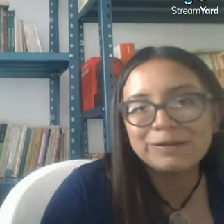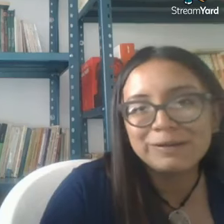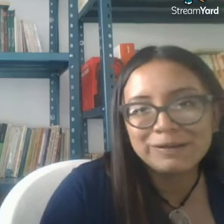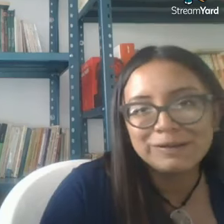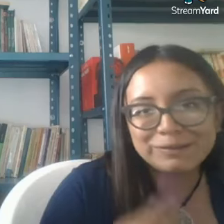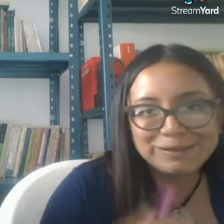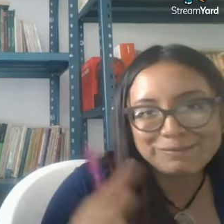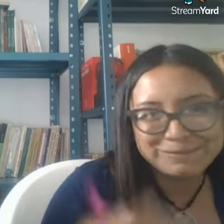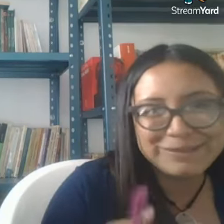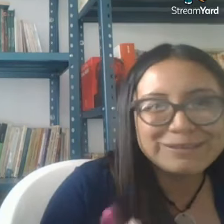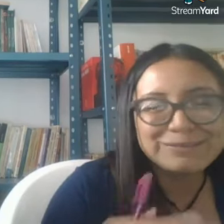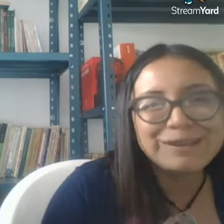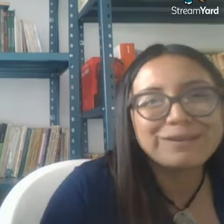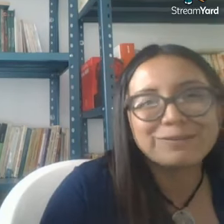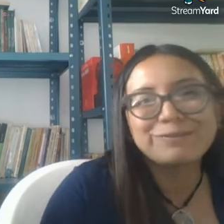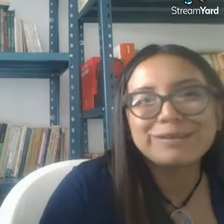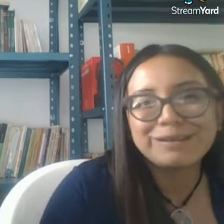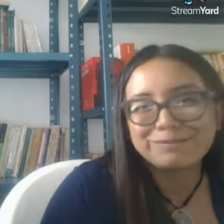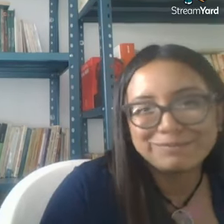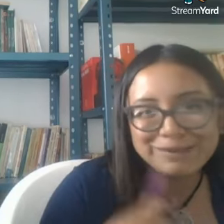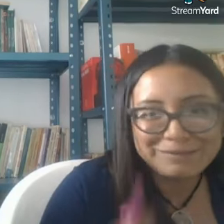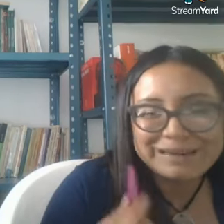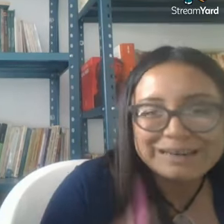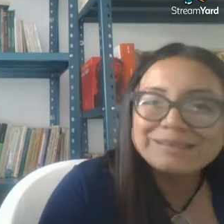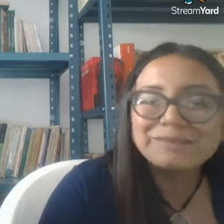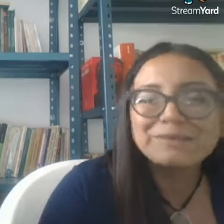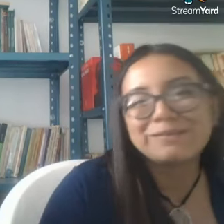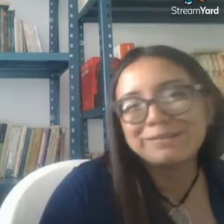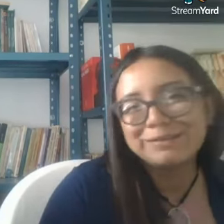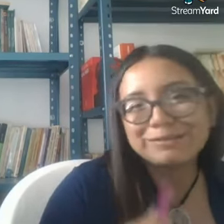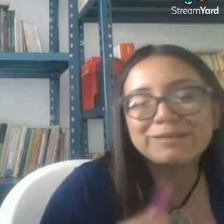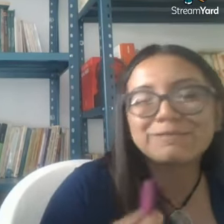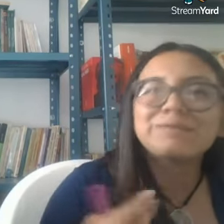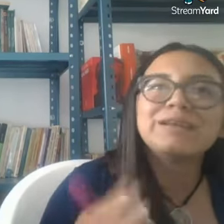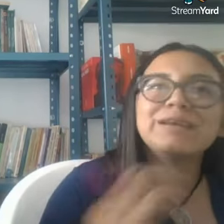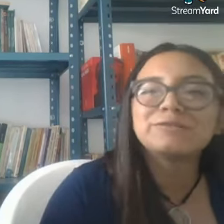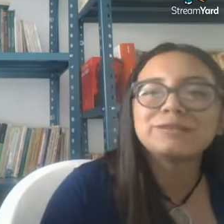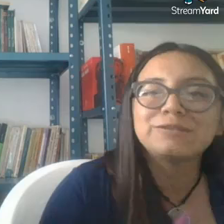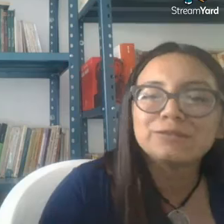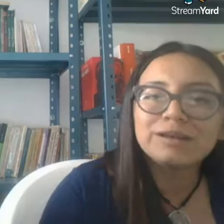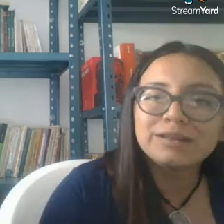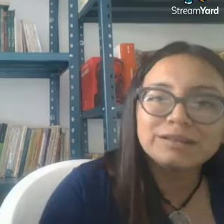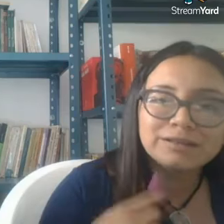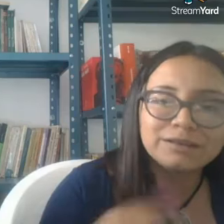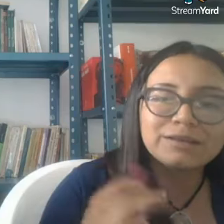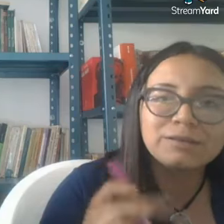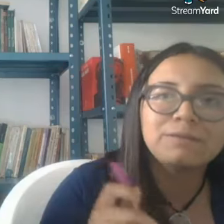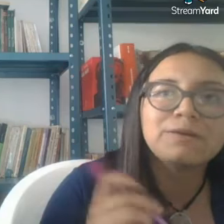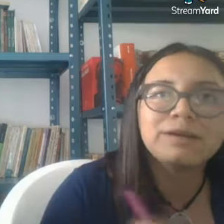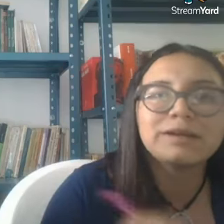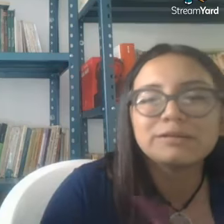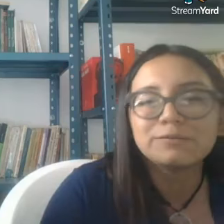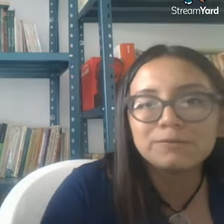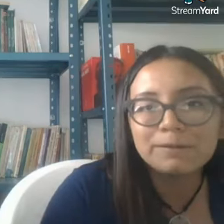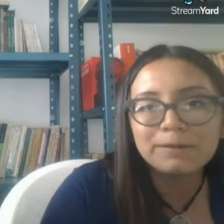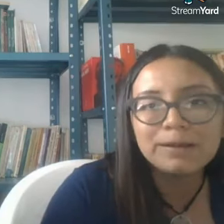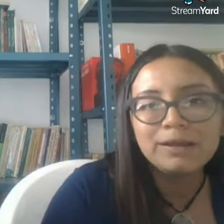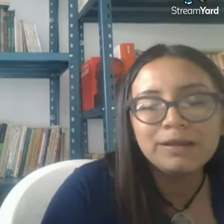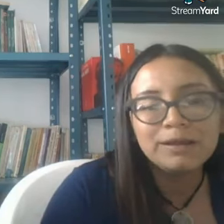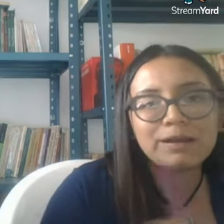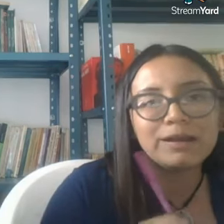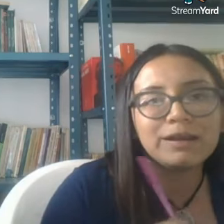¿no? O sea, esa es una rotunda aberración. O sea, la inconstitucionalidad que bajo la que se